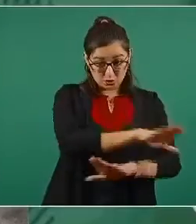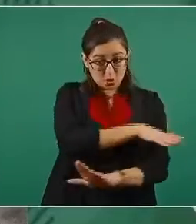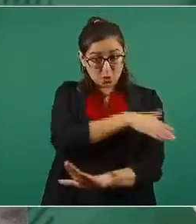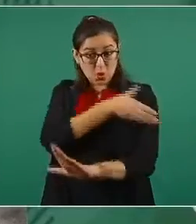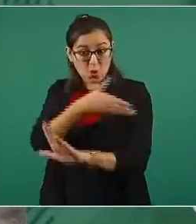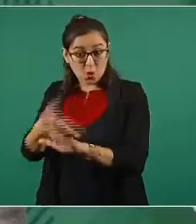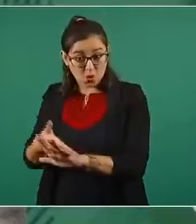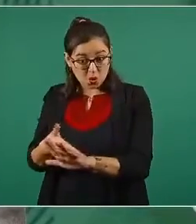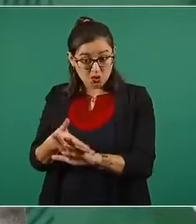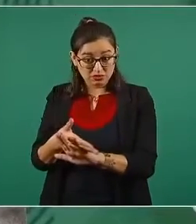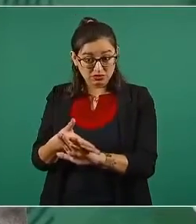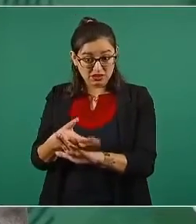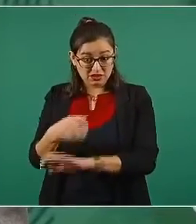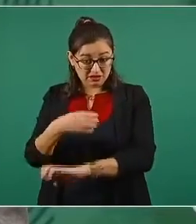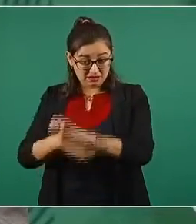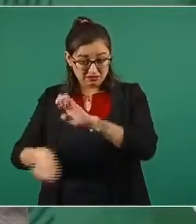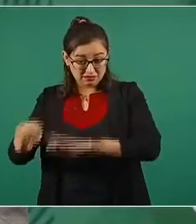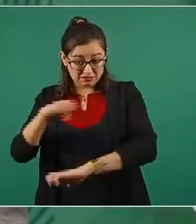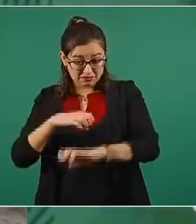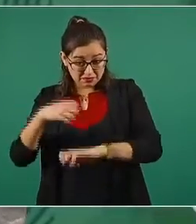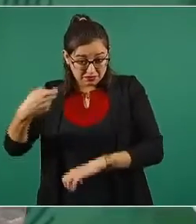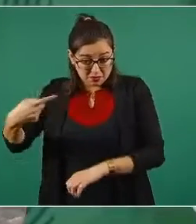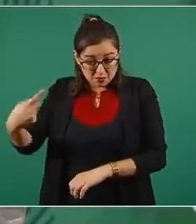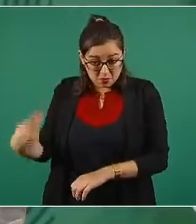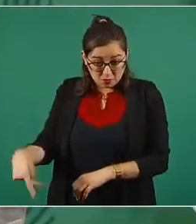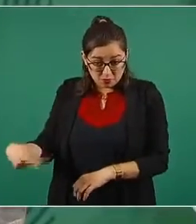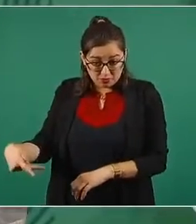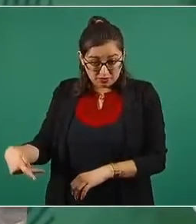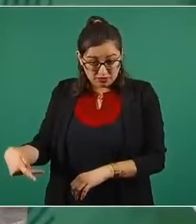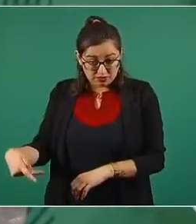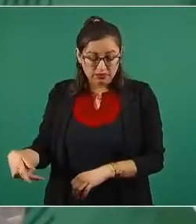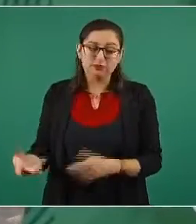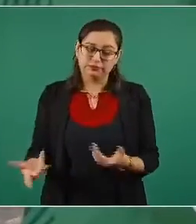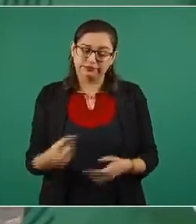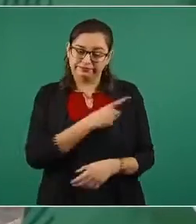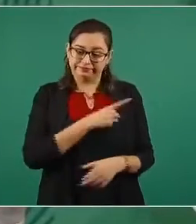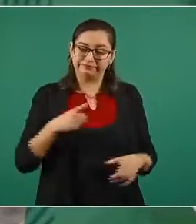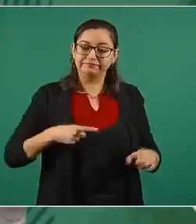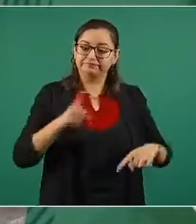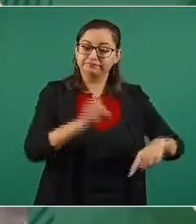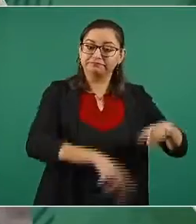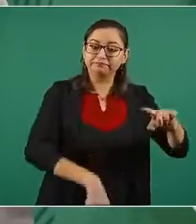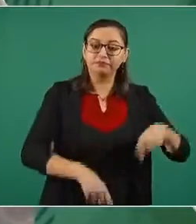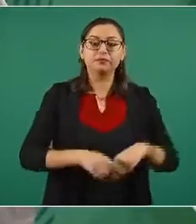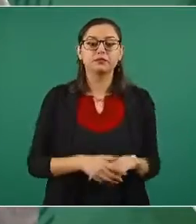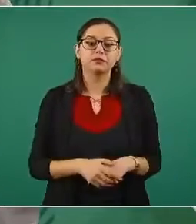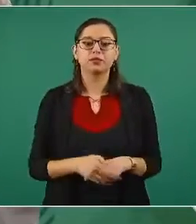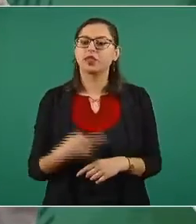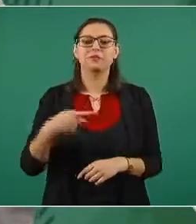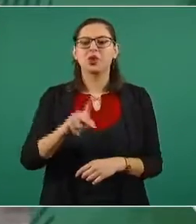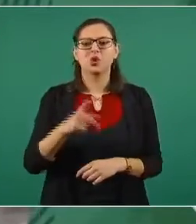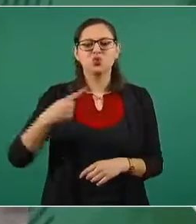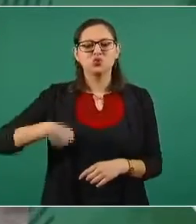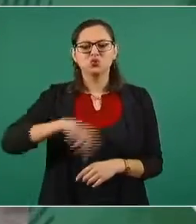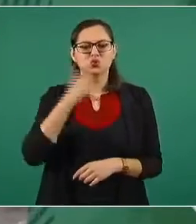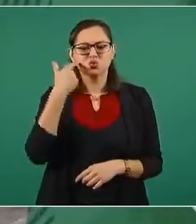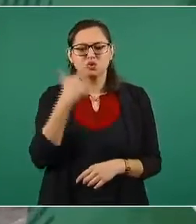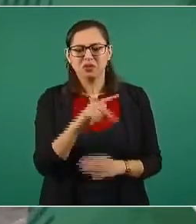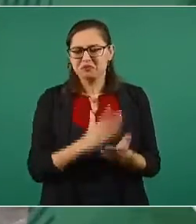a quitar, se va a modificar. Vamos a hacer esta reforma. No queremos meternos